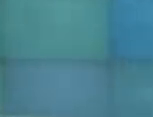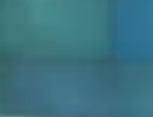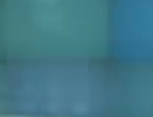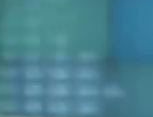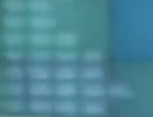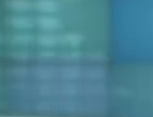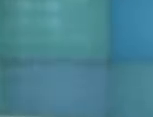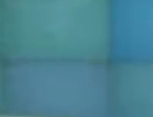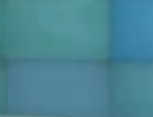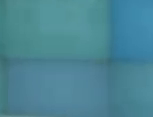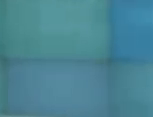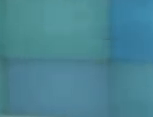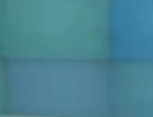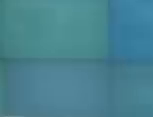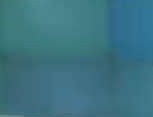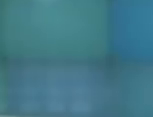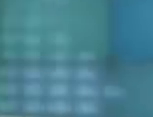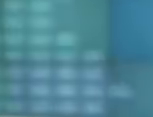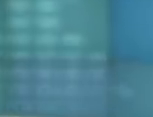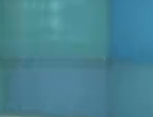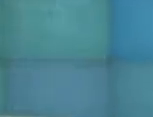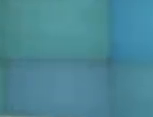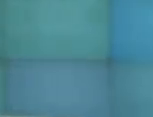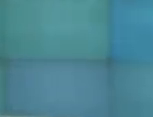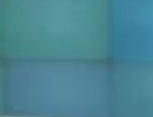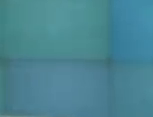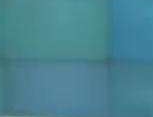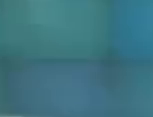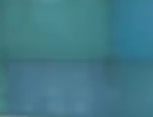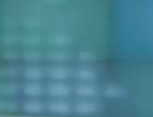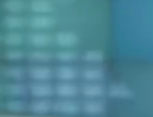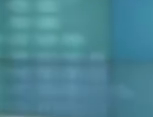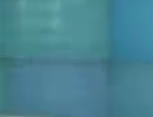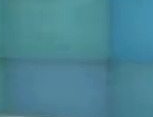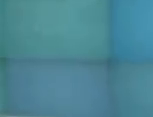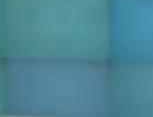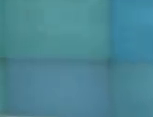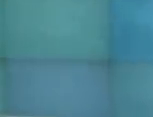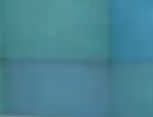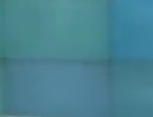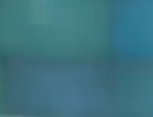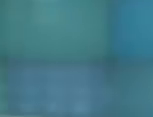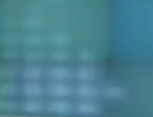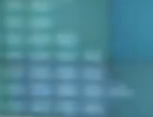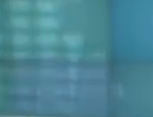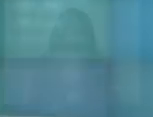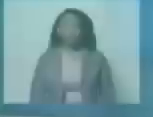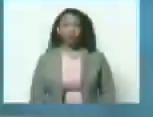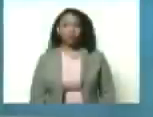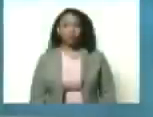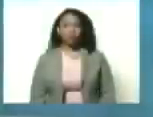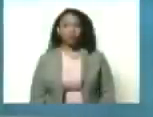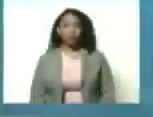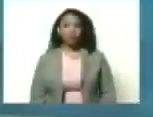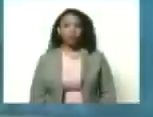12 30 minutos del mediodía información de último minuto establecemos un contacto con nuestra compañera etnia